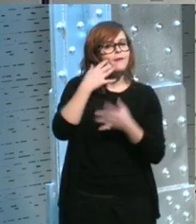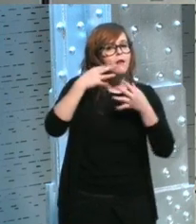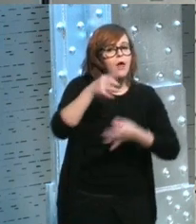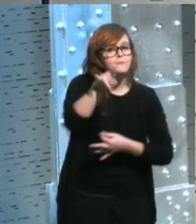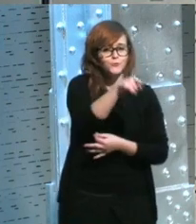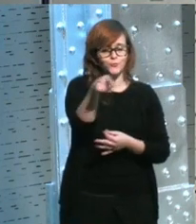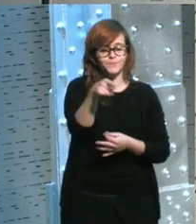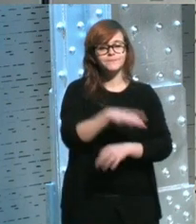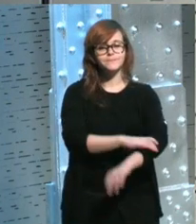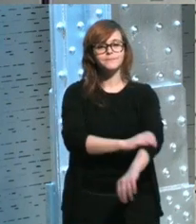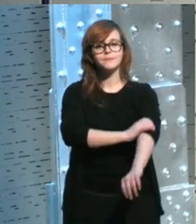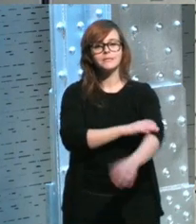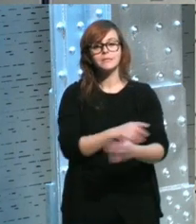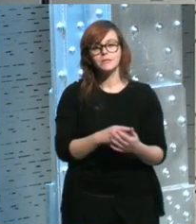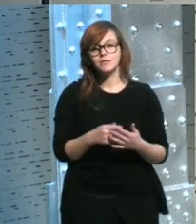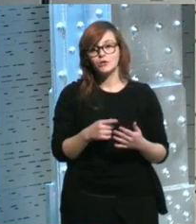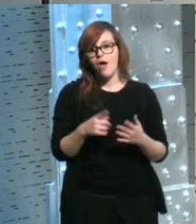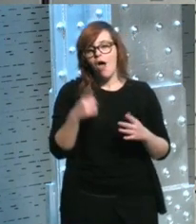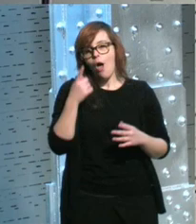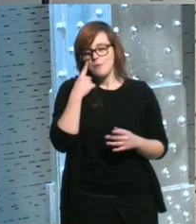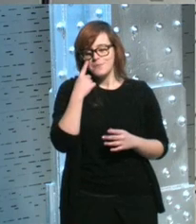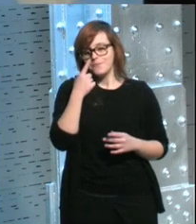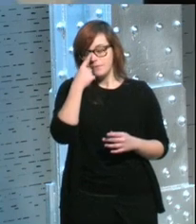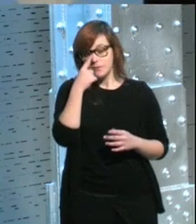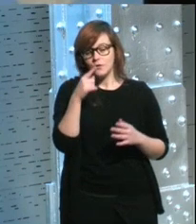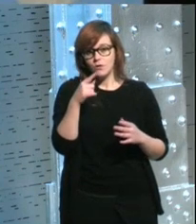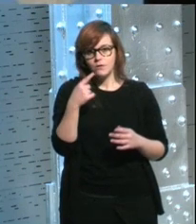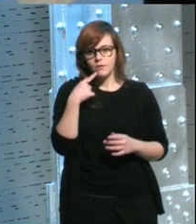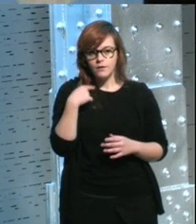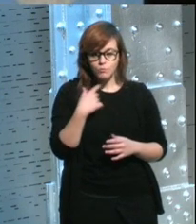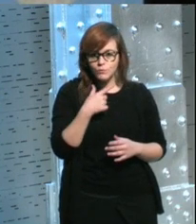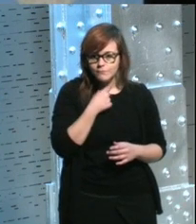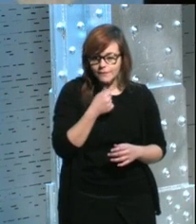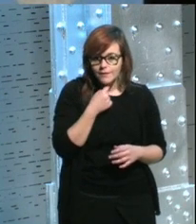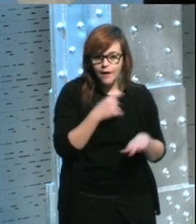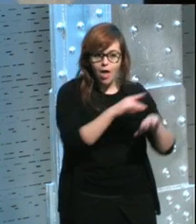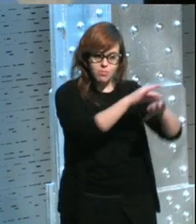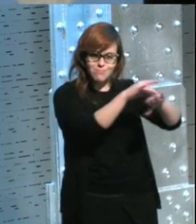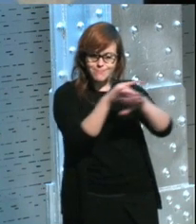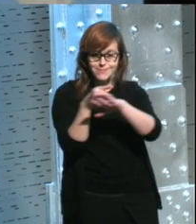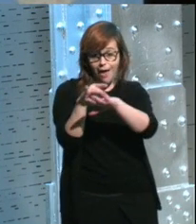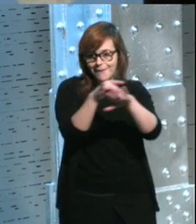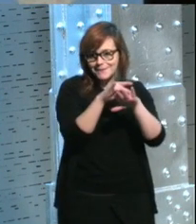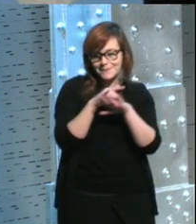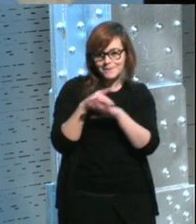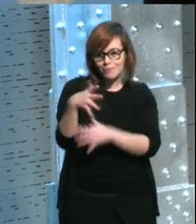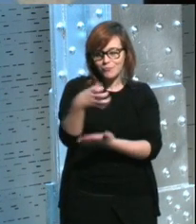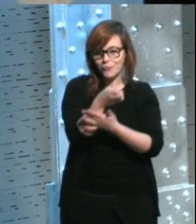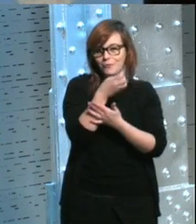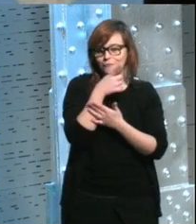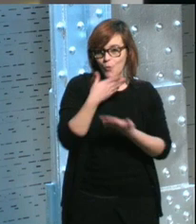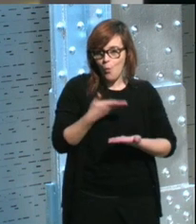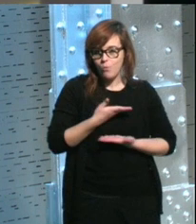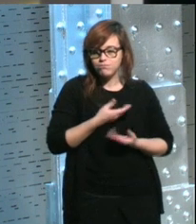primera parte, a mí me parece, los quiero invitar a venir conmigo, con